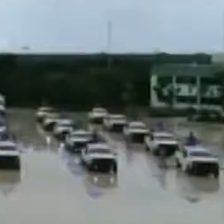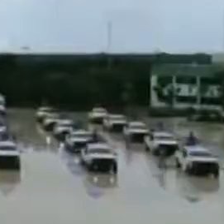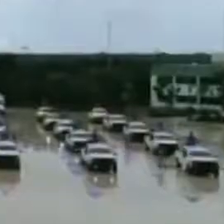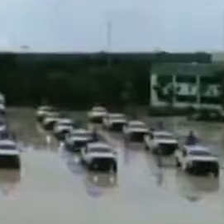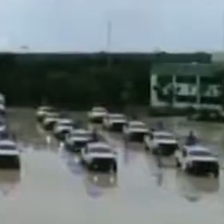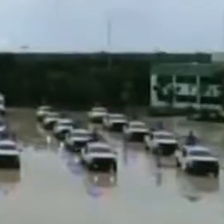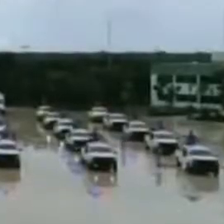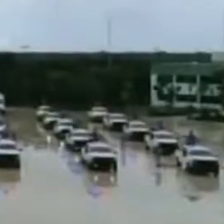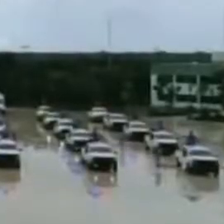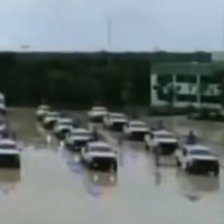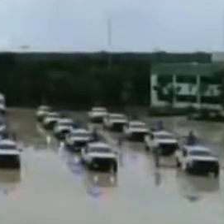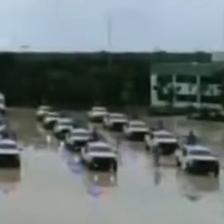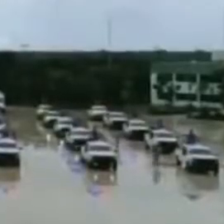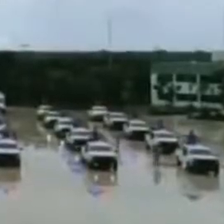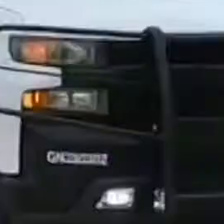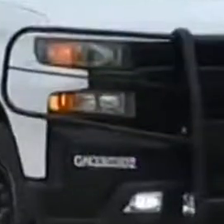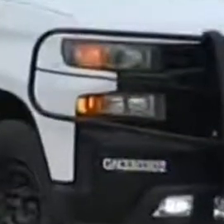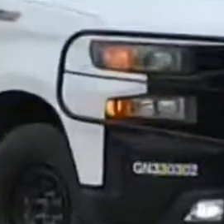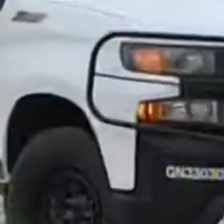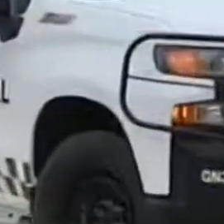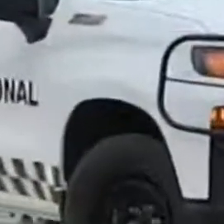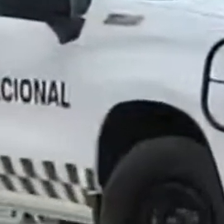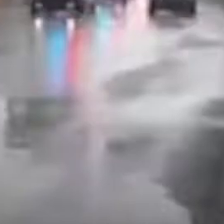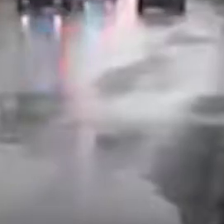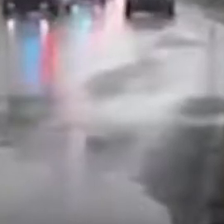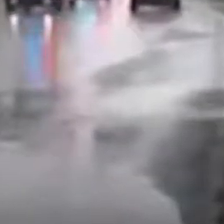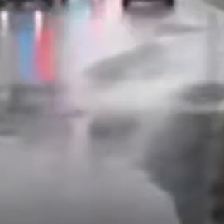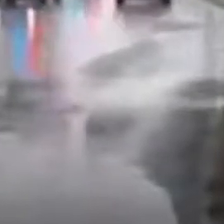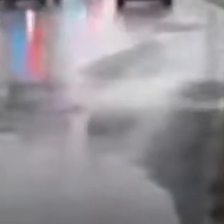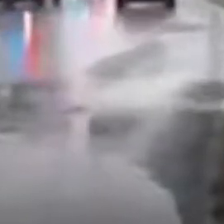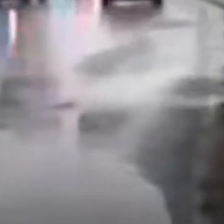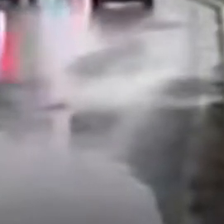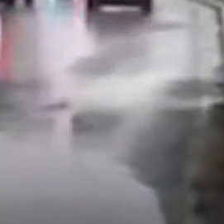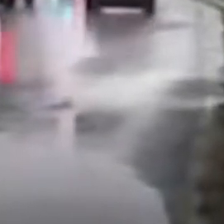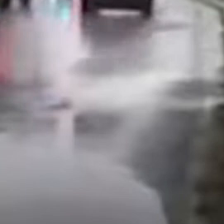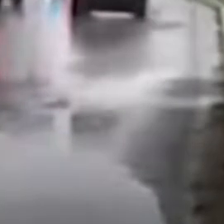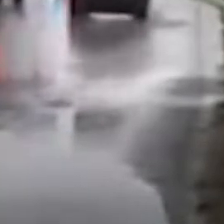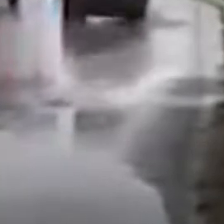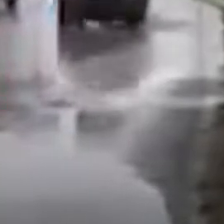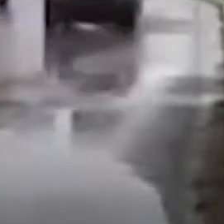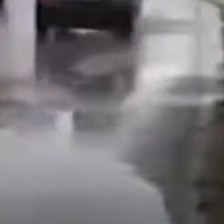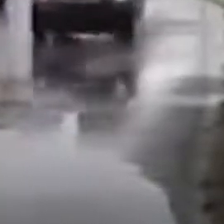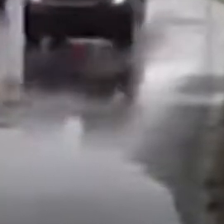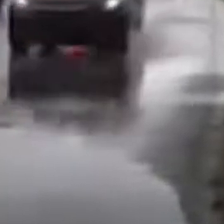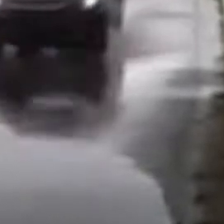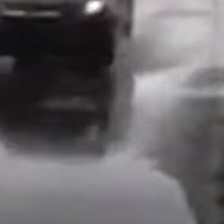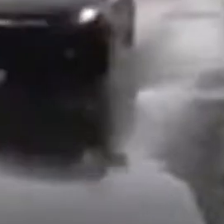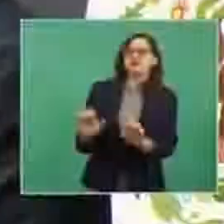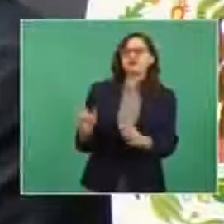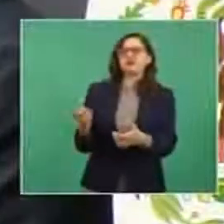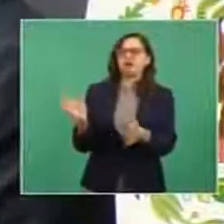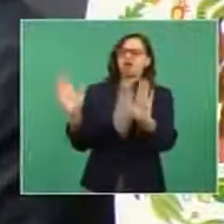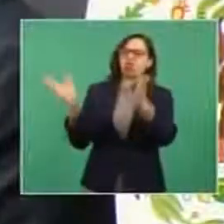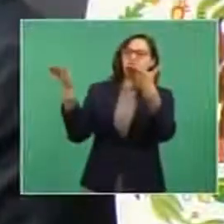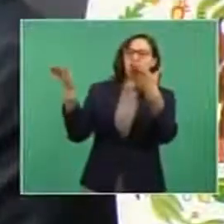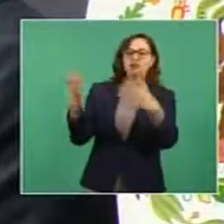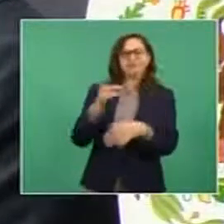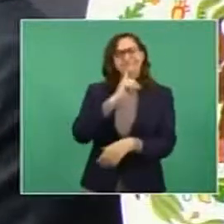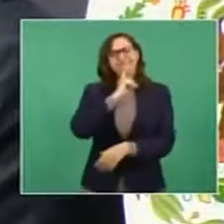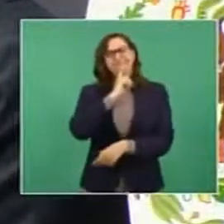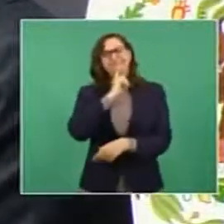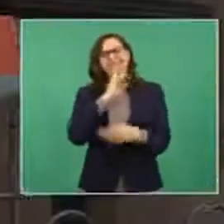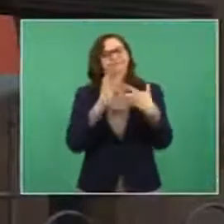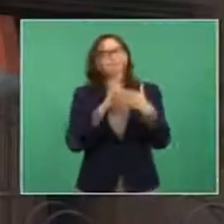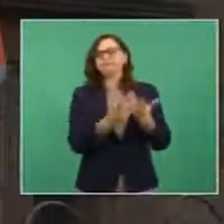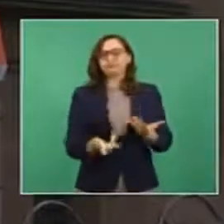eléctrica. En materia de seguridad, el presidente recordó que en su gobierno no se combate la violencia con violencia, sino haciendo el bien. La